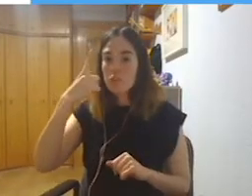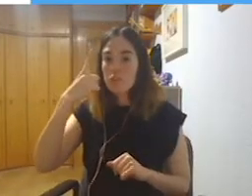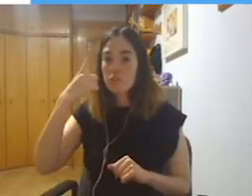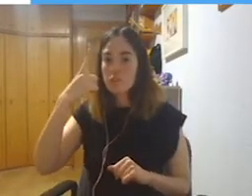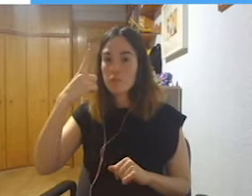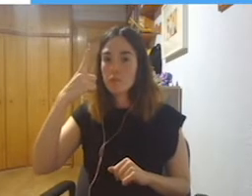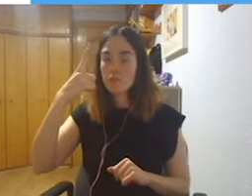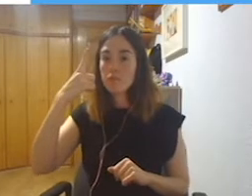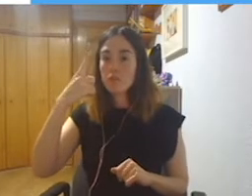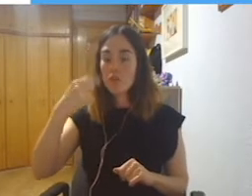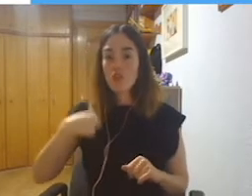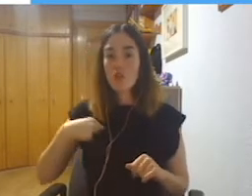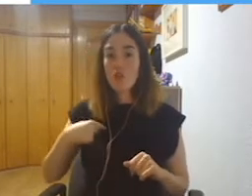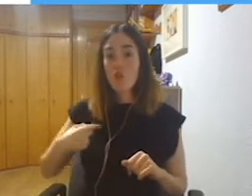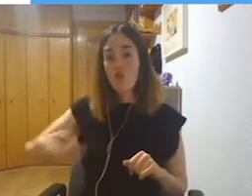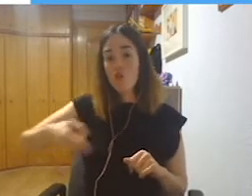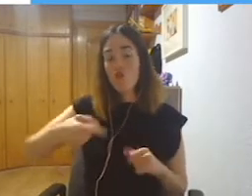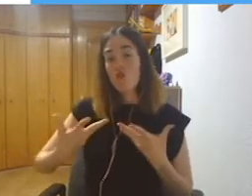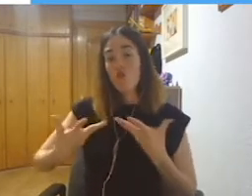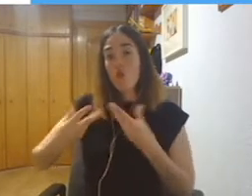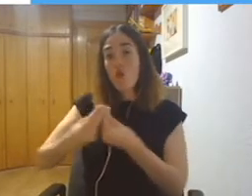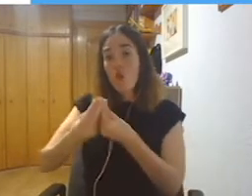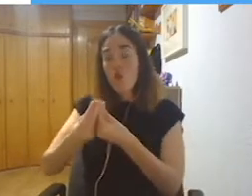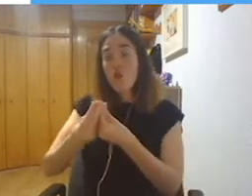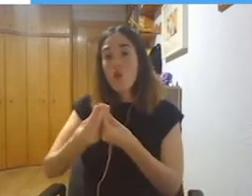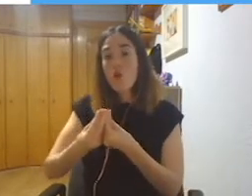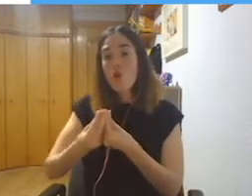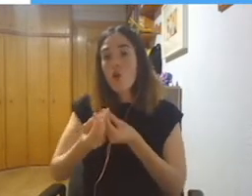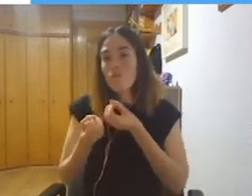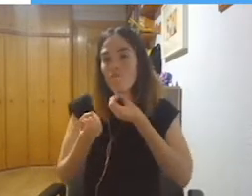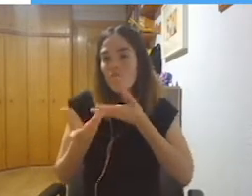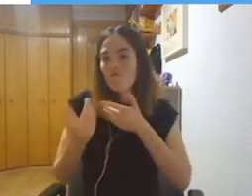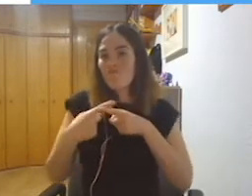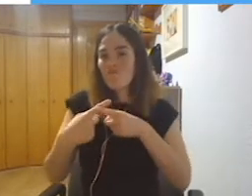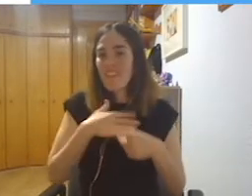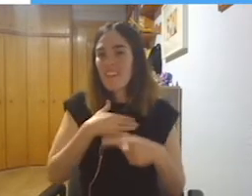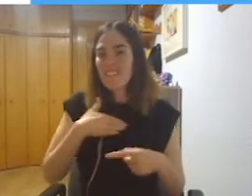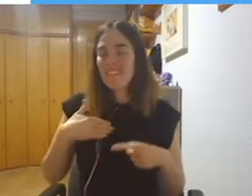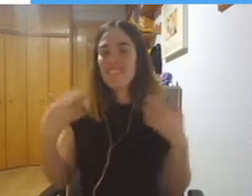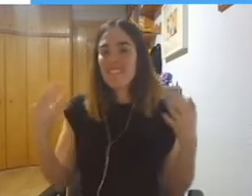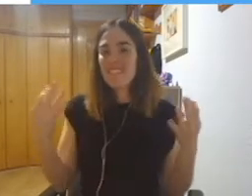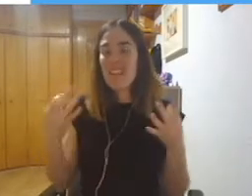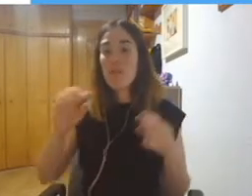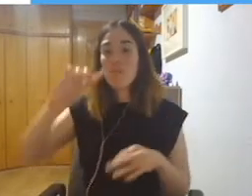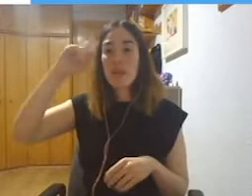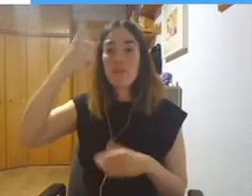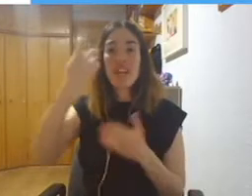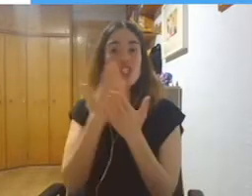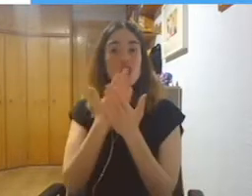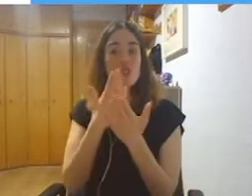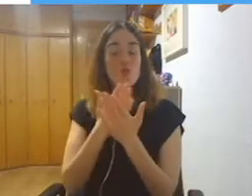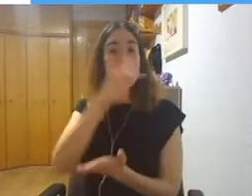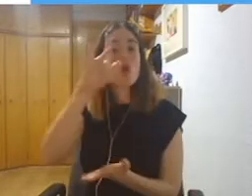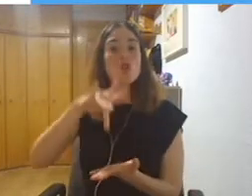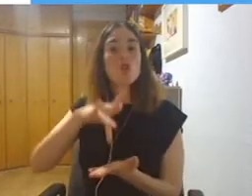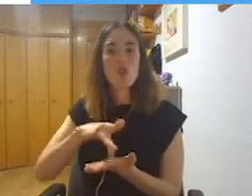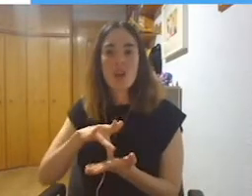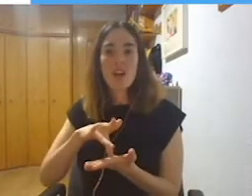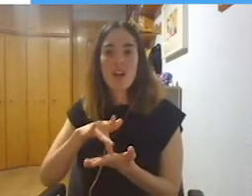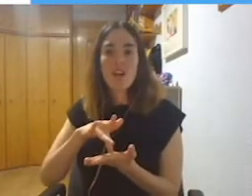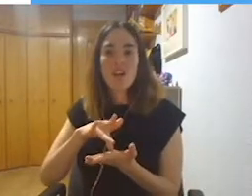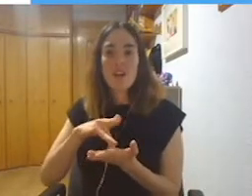que quiero compartir con vosotros es los primeros estudios que hubo